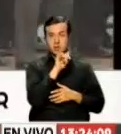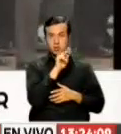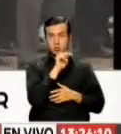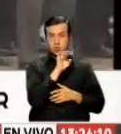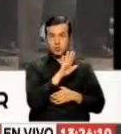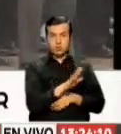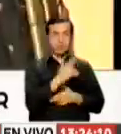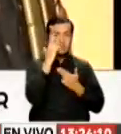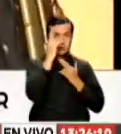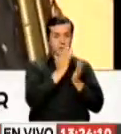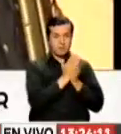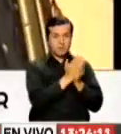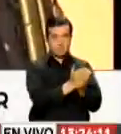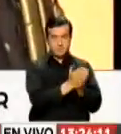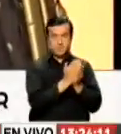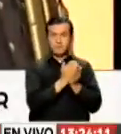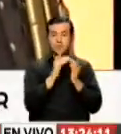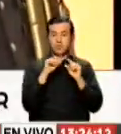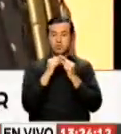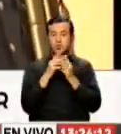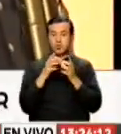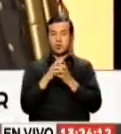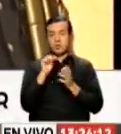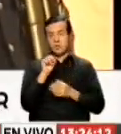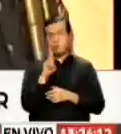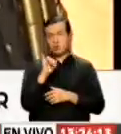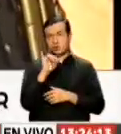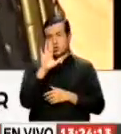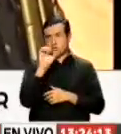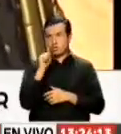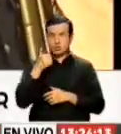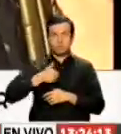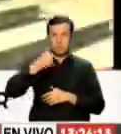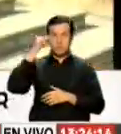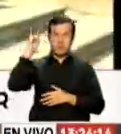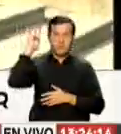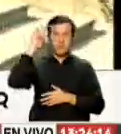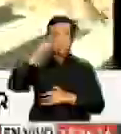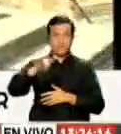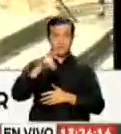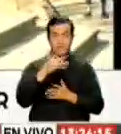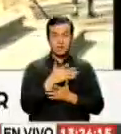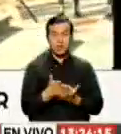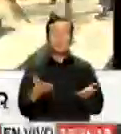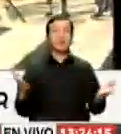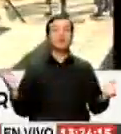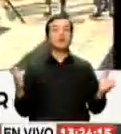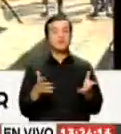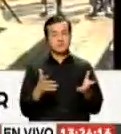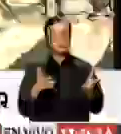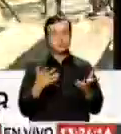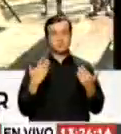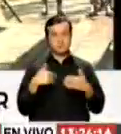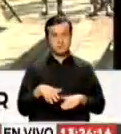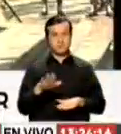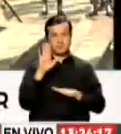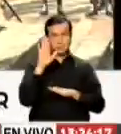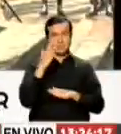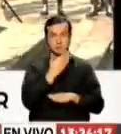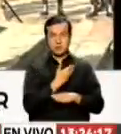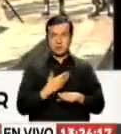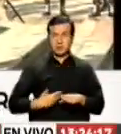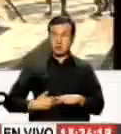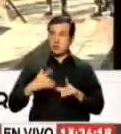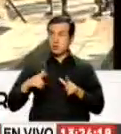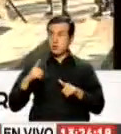de la Fuerza Naval, y el brigadier general Mauricio Campuzano, al mando de la FAE, serán posesionados formalmente luego de la gira que el presidente